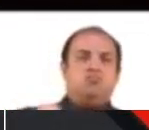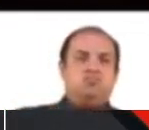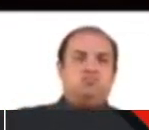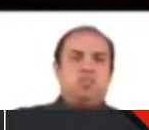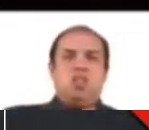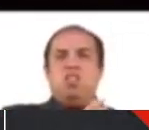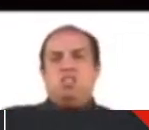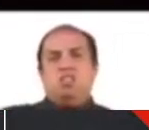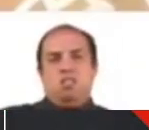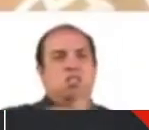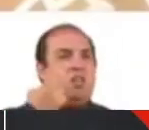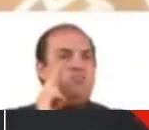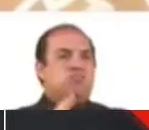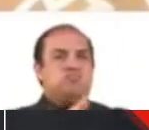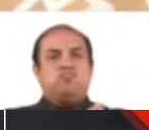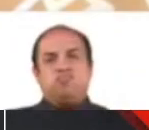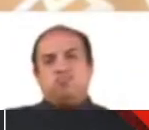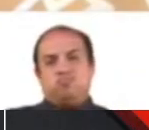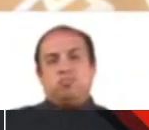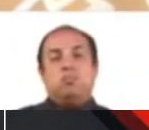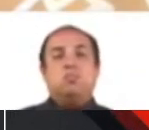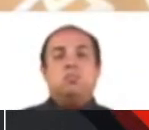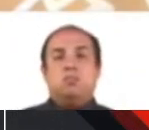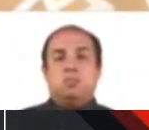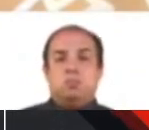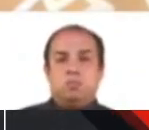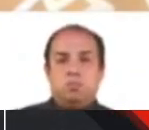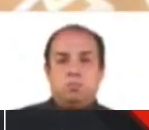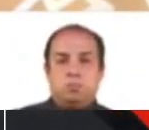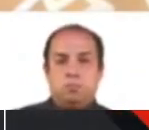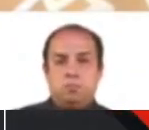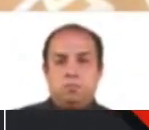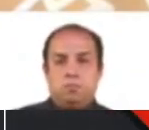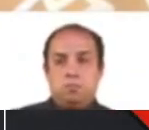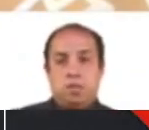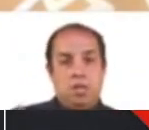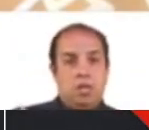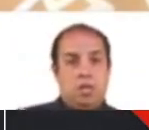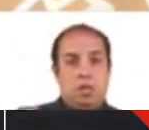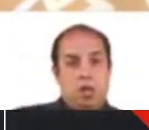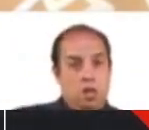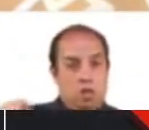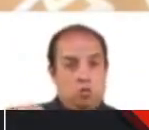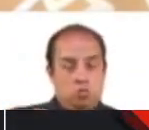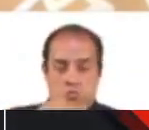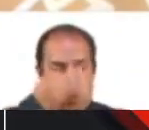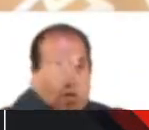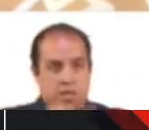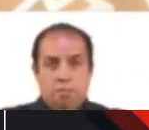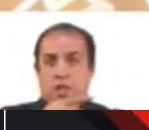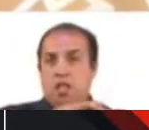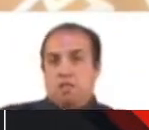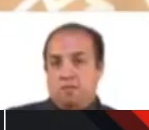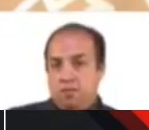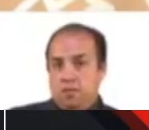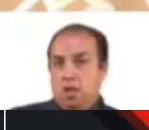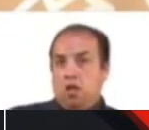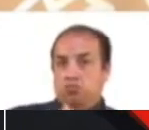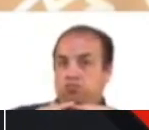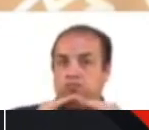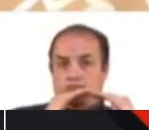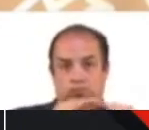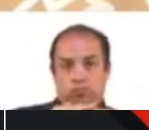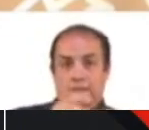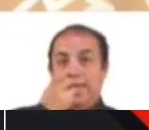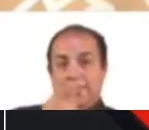discriminatoria, racista, en donde no reconocen la diversidad y la igualdad. Esa es la